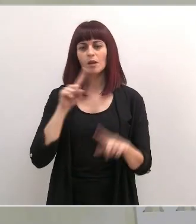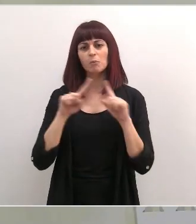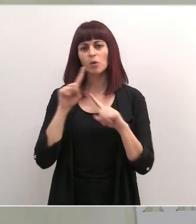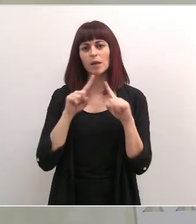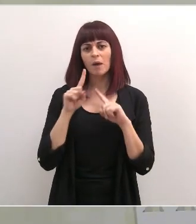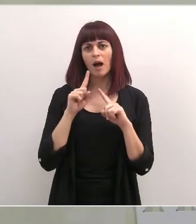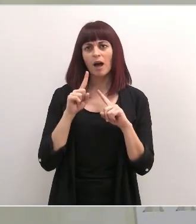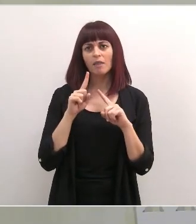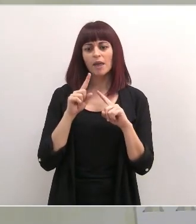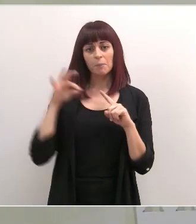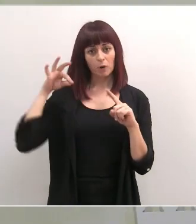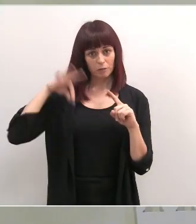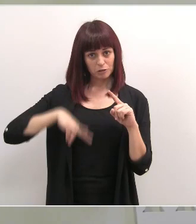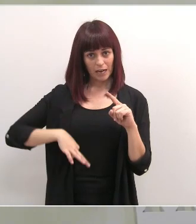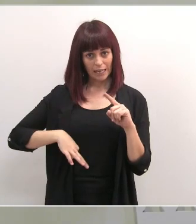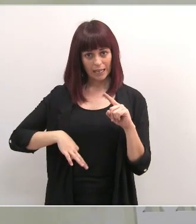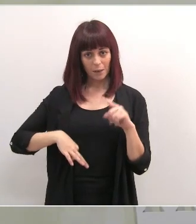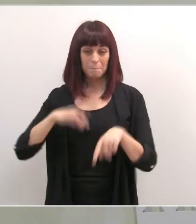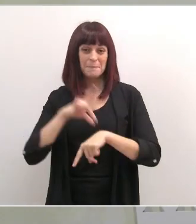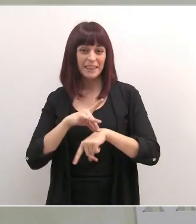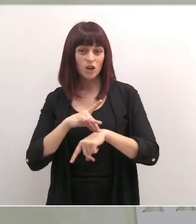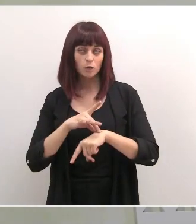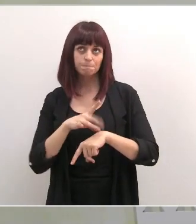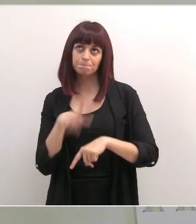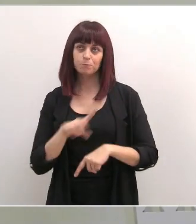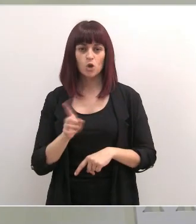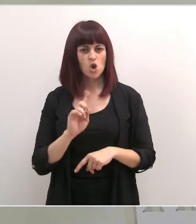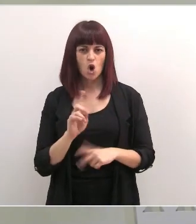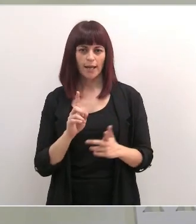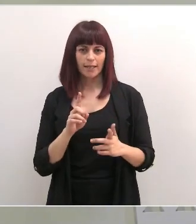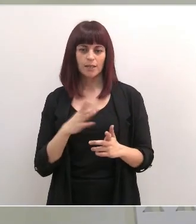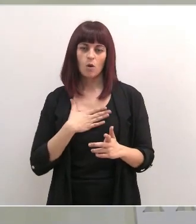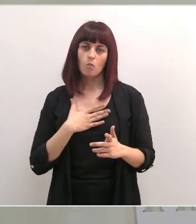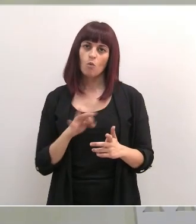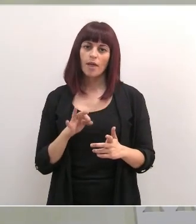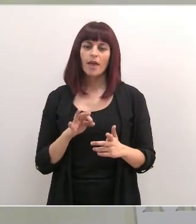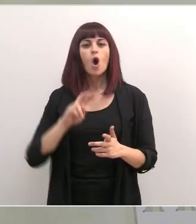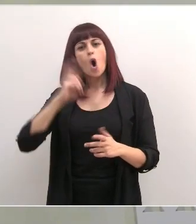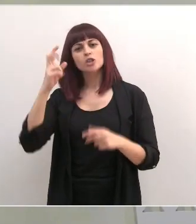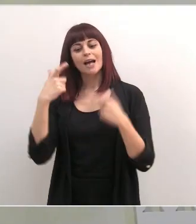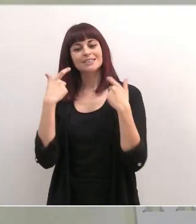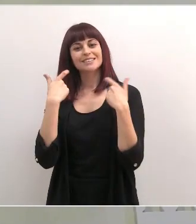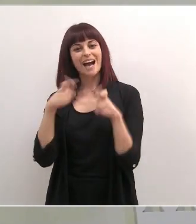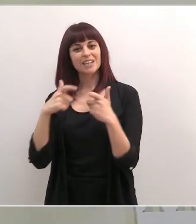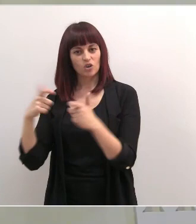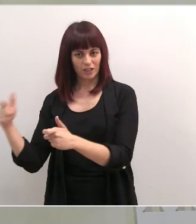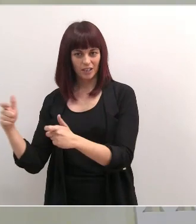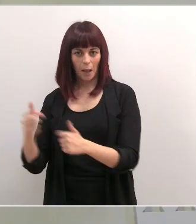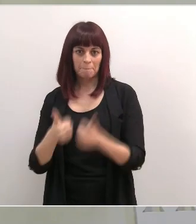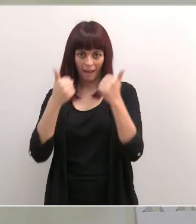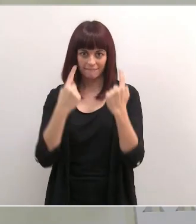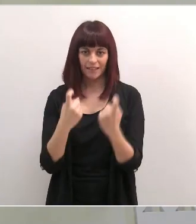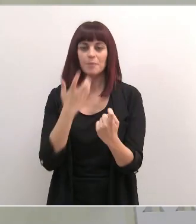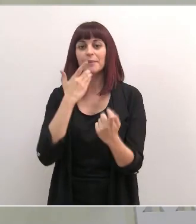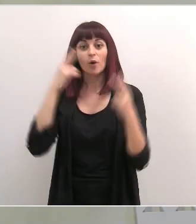es tanto ahora mismo de personal, sobre todo médico, quizás sí de algunas otras categorías que sí están más necesitadas,